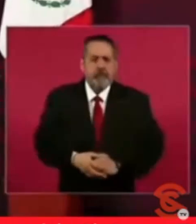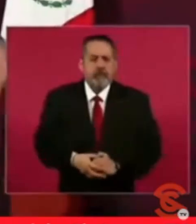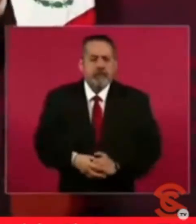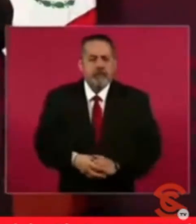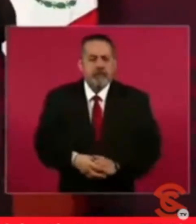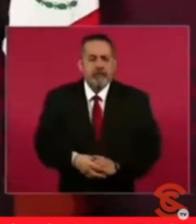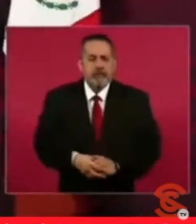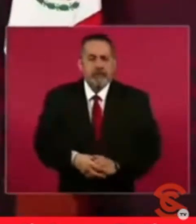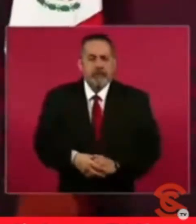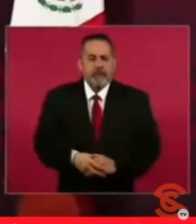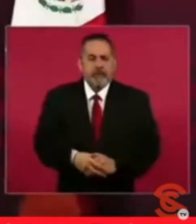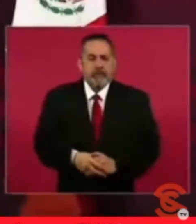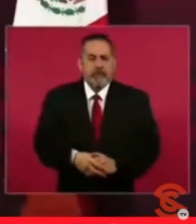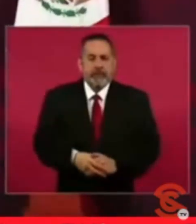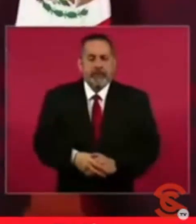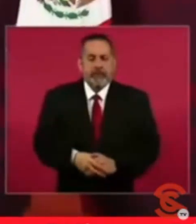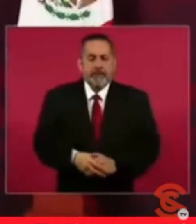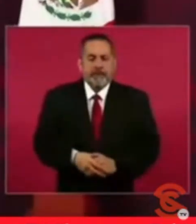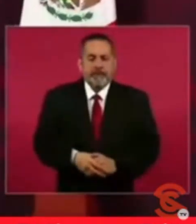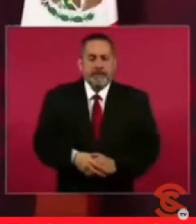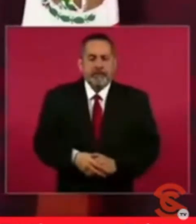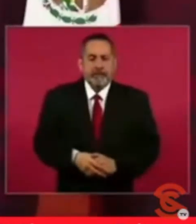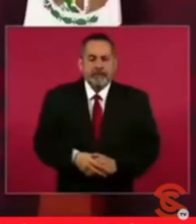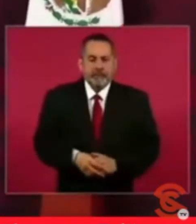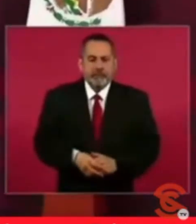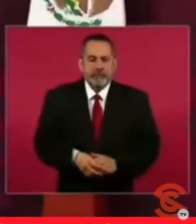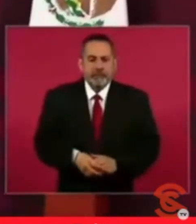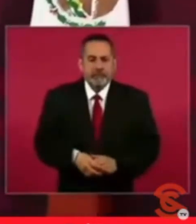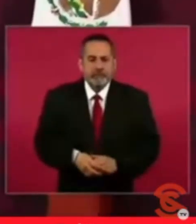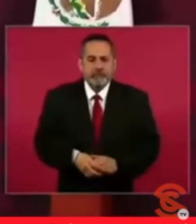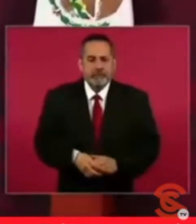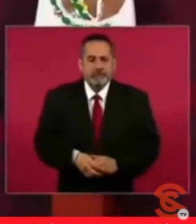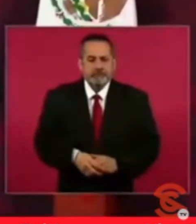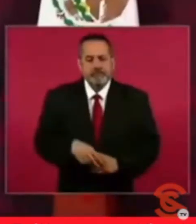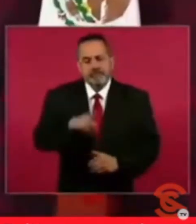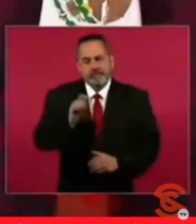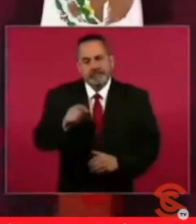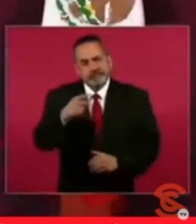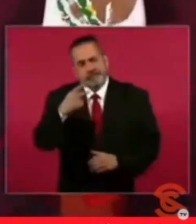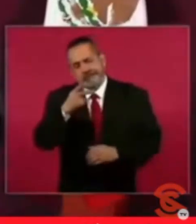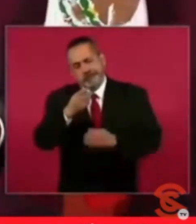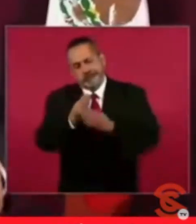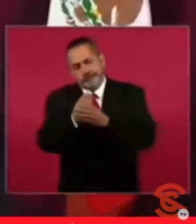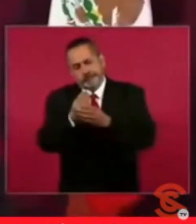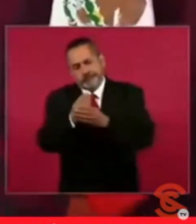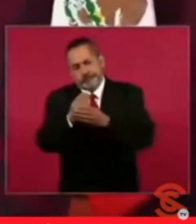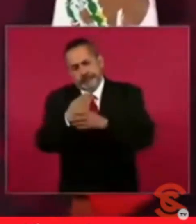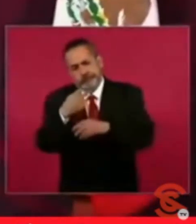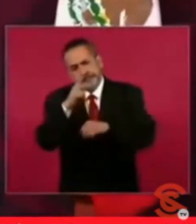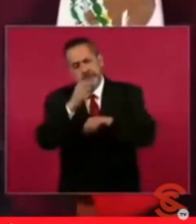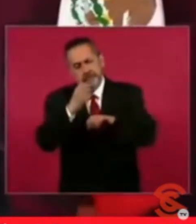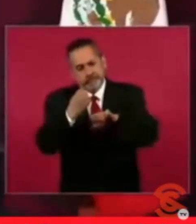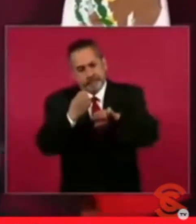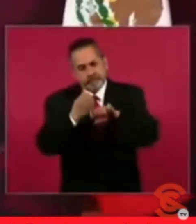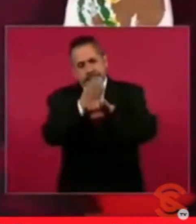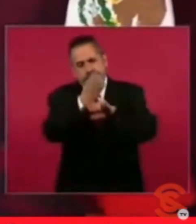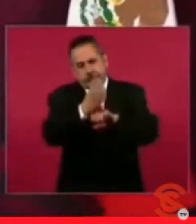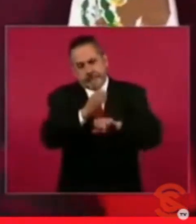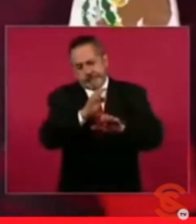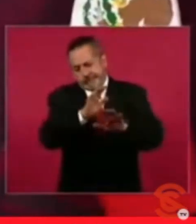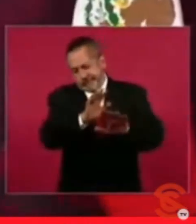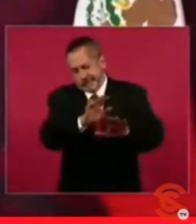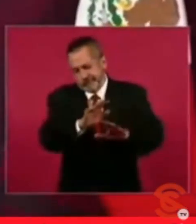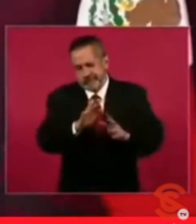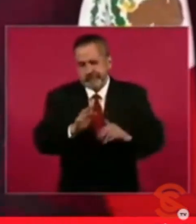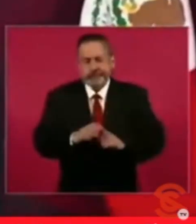Tiene que ver con un Estado, tiene que ver con